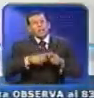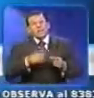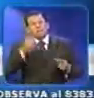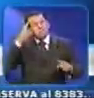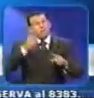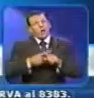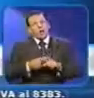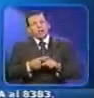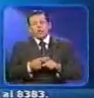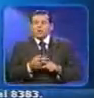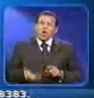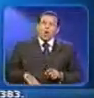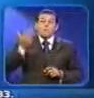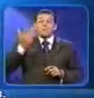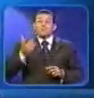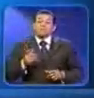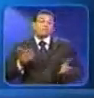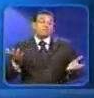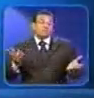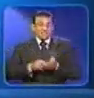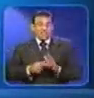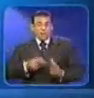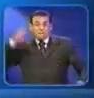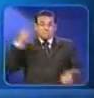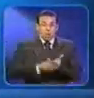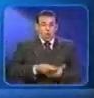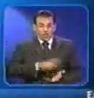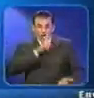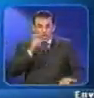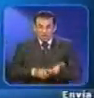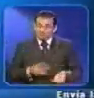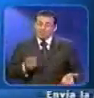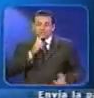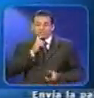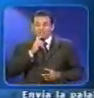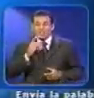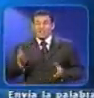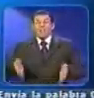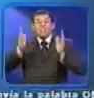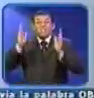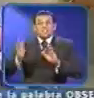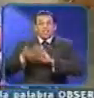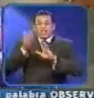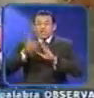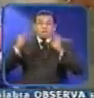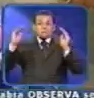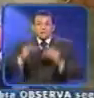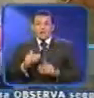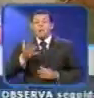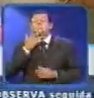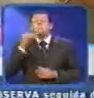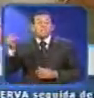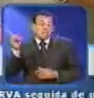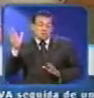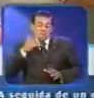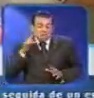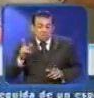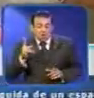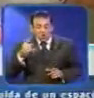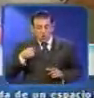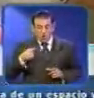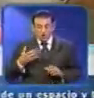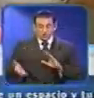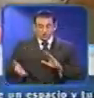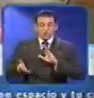vivienda. Número 2. Esta resolución puede disminuir la cantidad de edificios en construcción. Si en un momento dado uno está